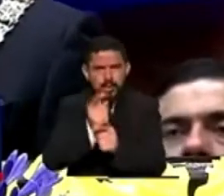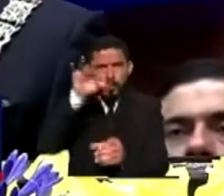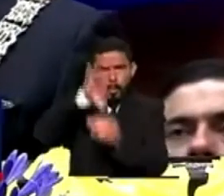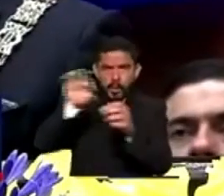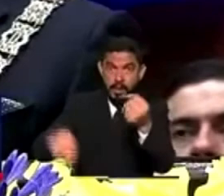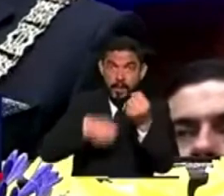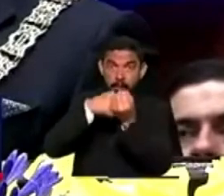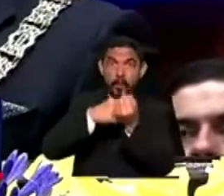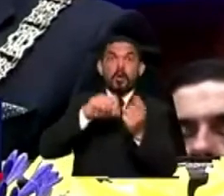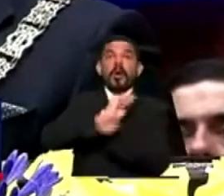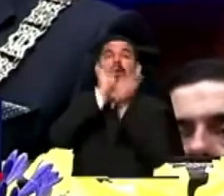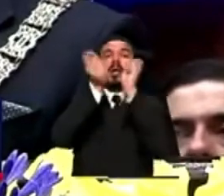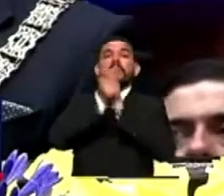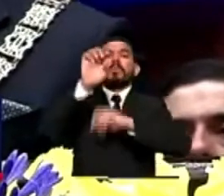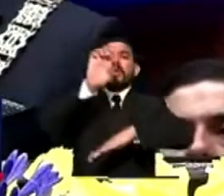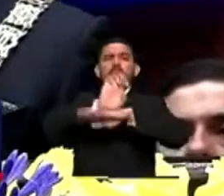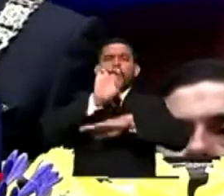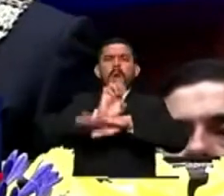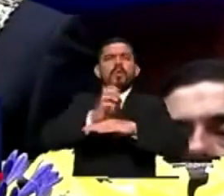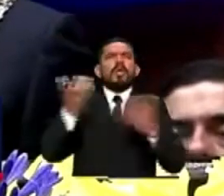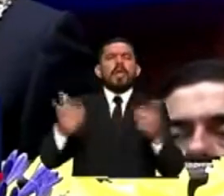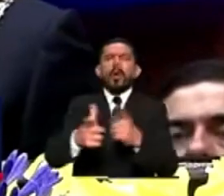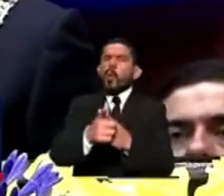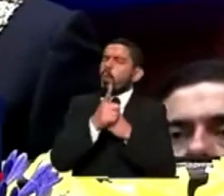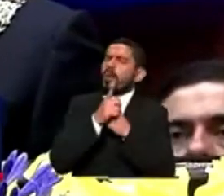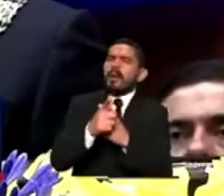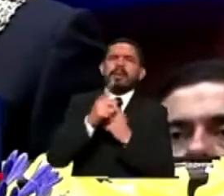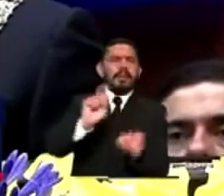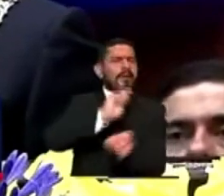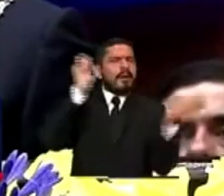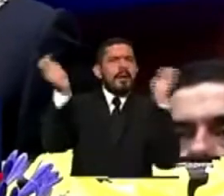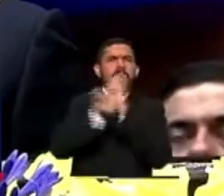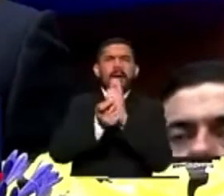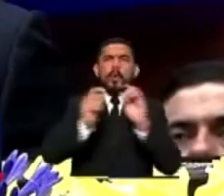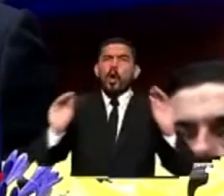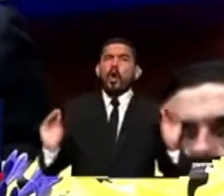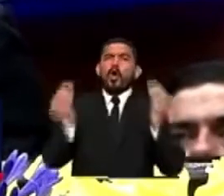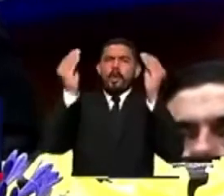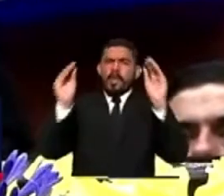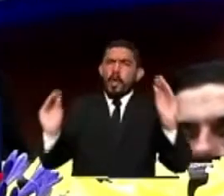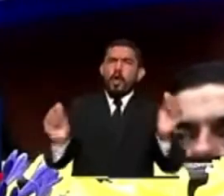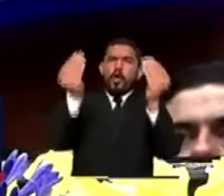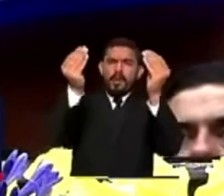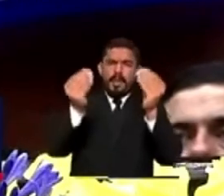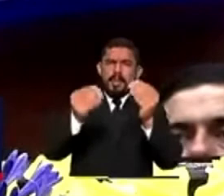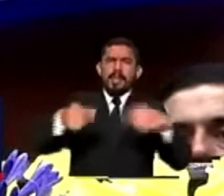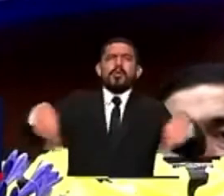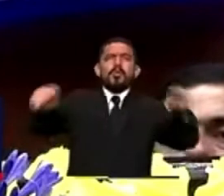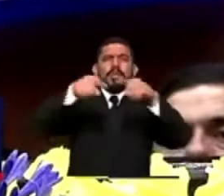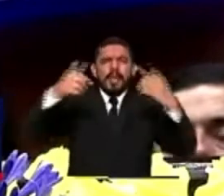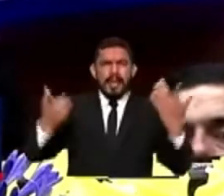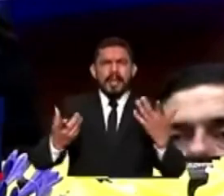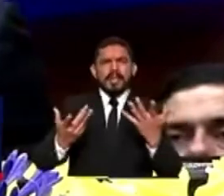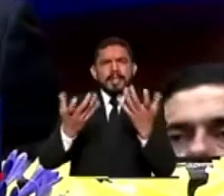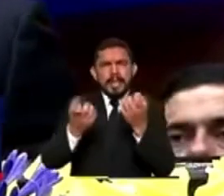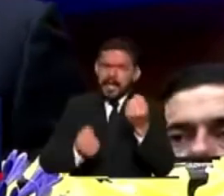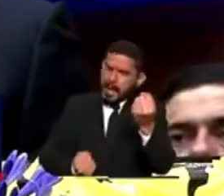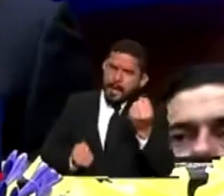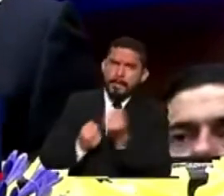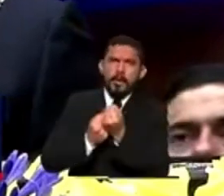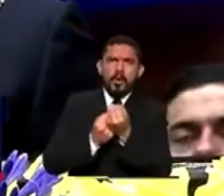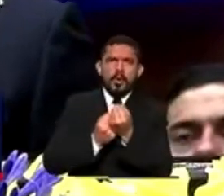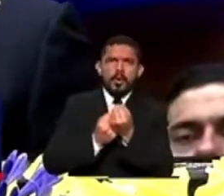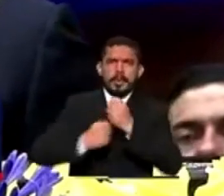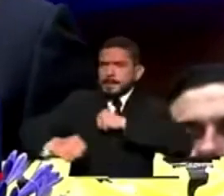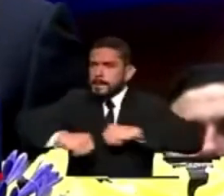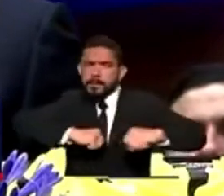que el país requiere tiene claramente un sentido de urgencia, a la que muchos jóvenes, los jóvenes, tenemos que responder con